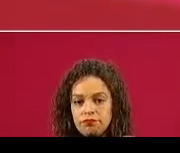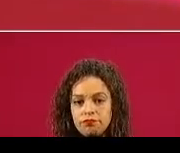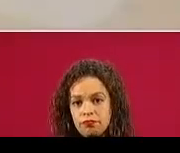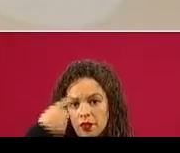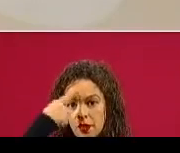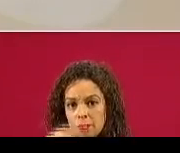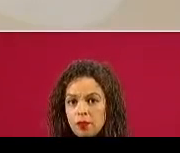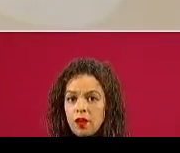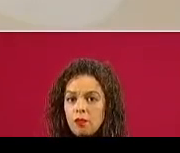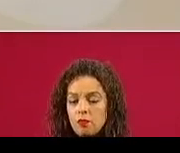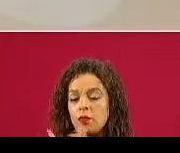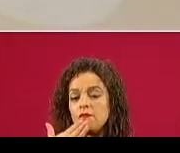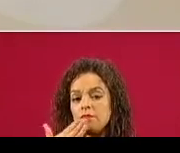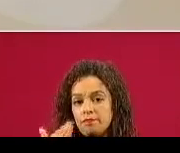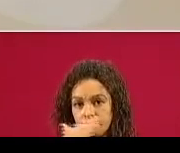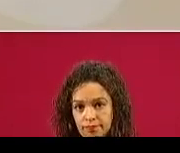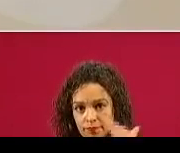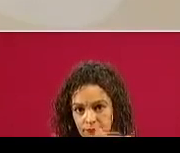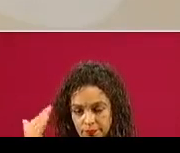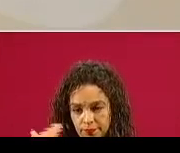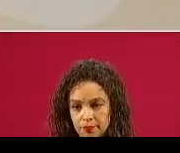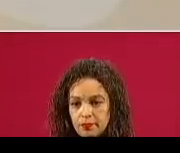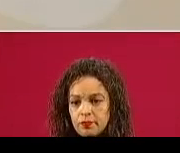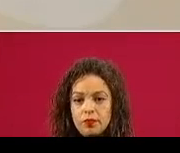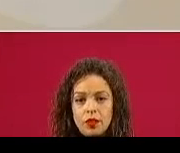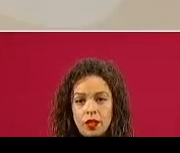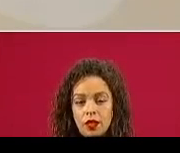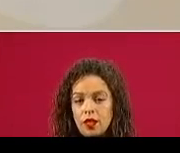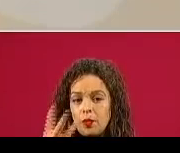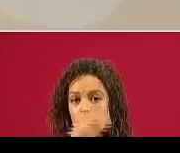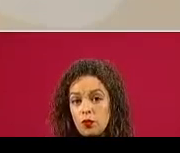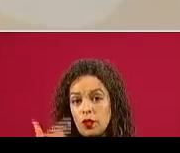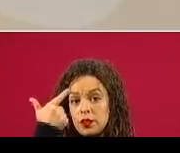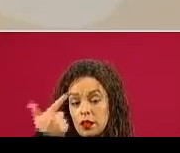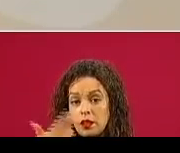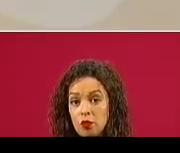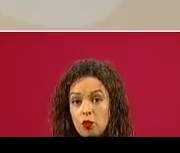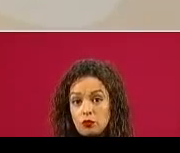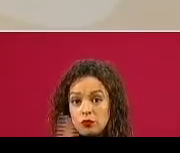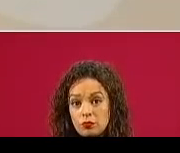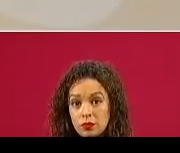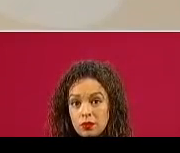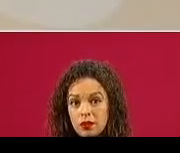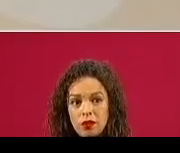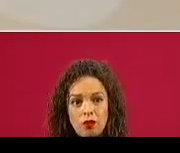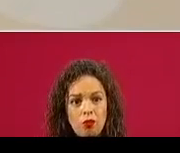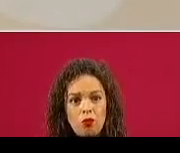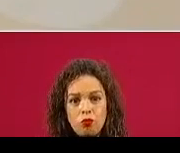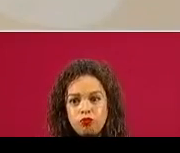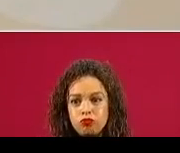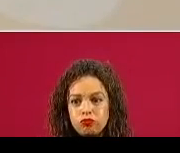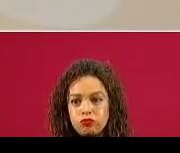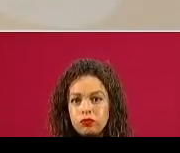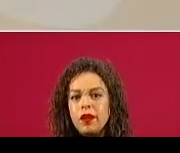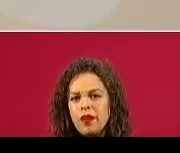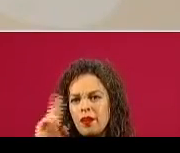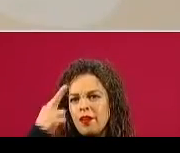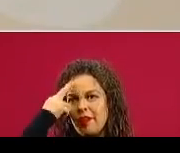de infraestructura. Por ejemplo, 307 hospitales quedaron abandonados, ahorita me acordé del doctor Narro,